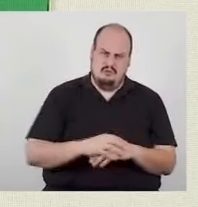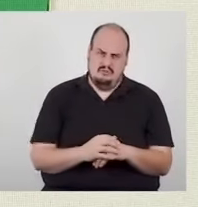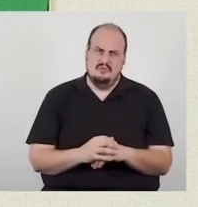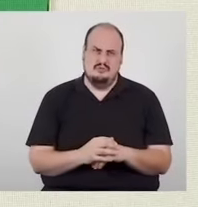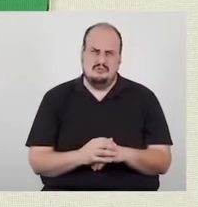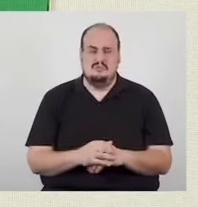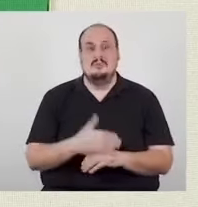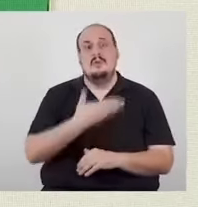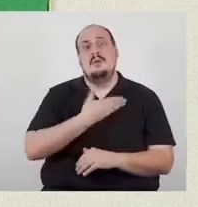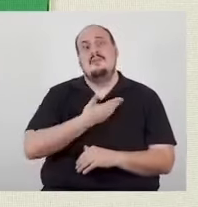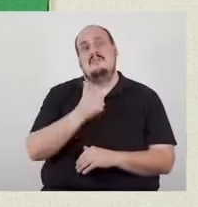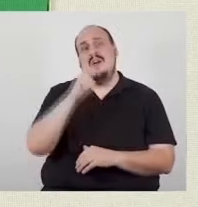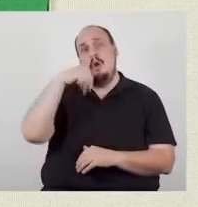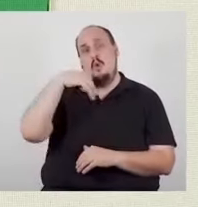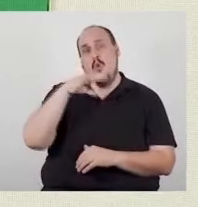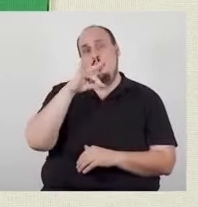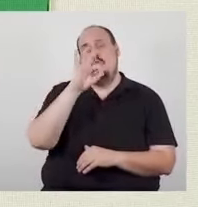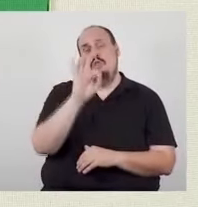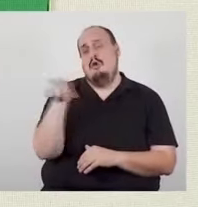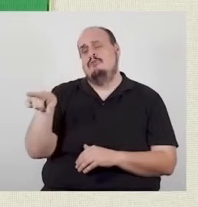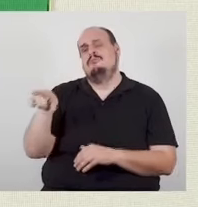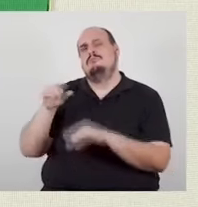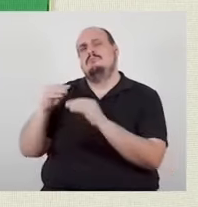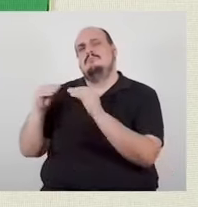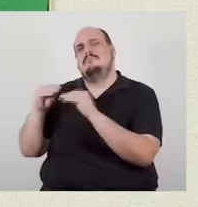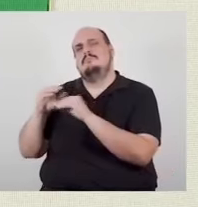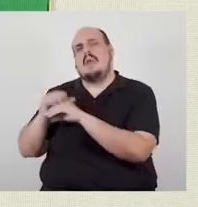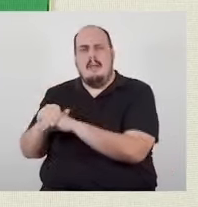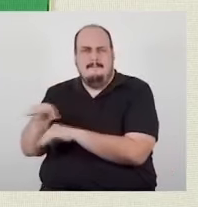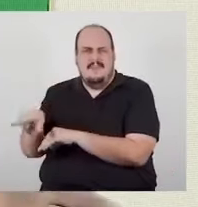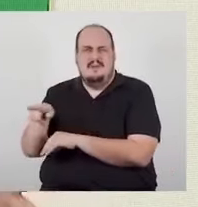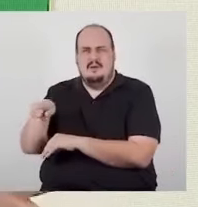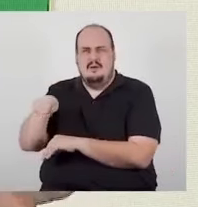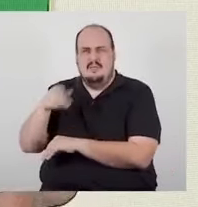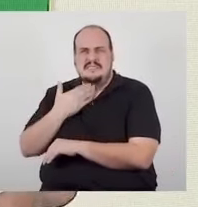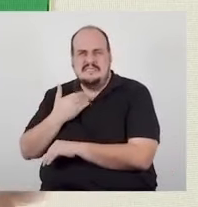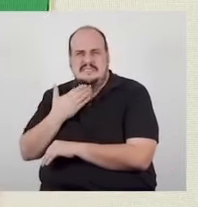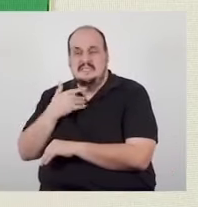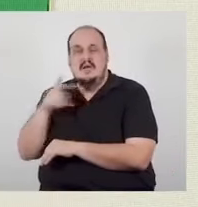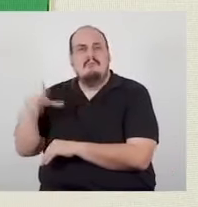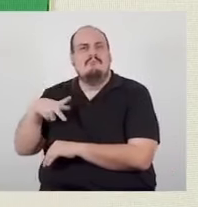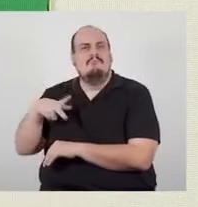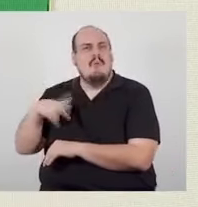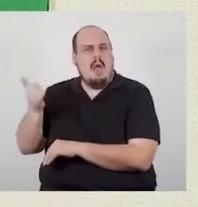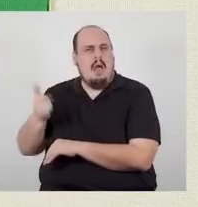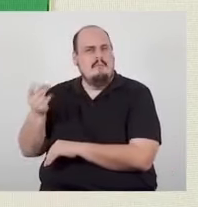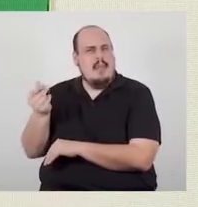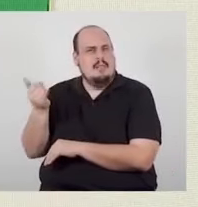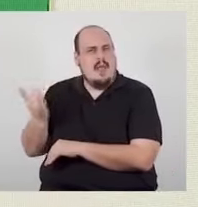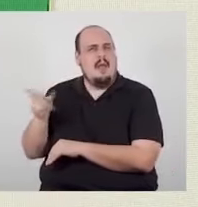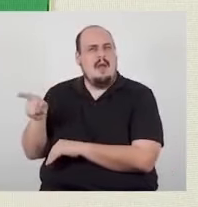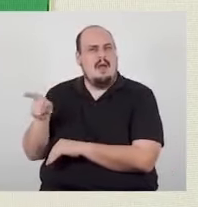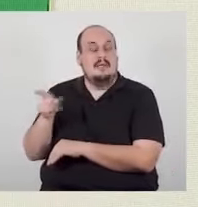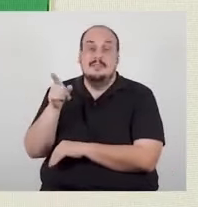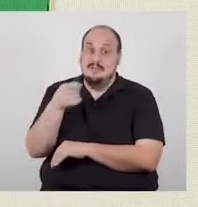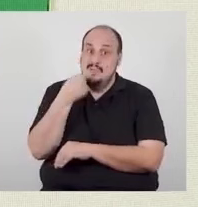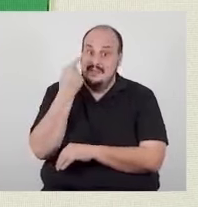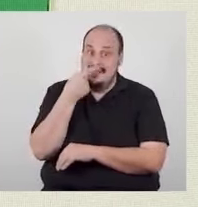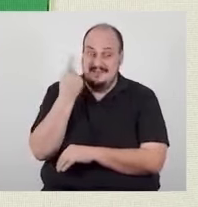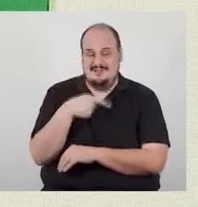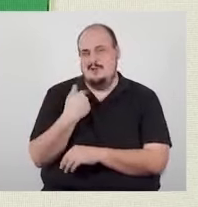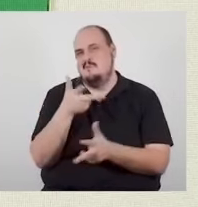de un amigo adicto y decía, tenía guita. Esto también es interesante porque lo decimos todo el